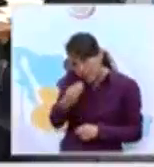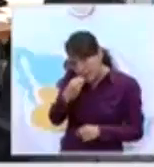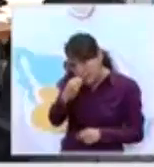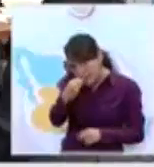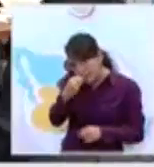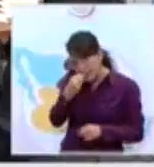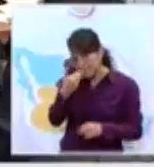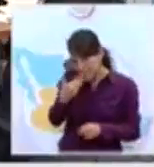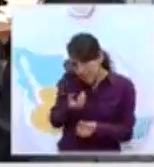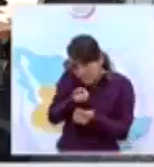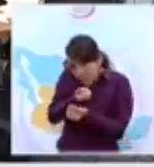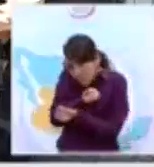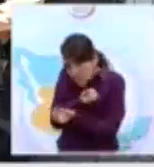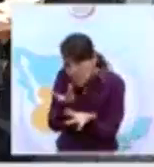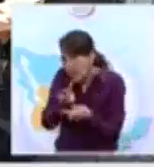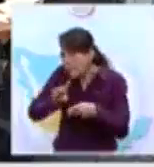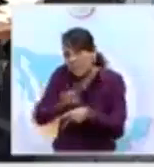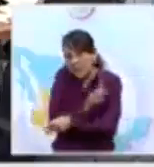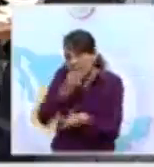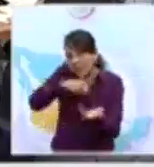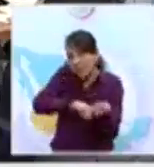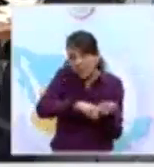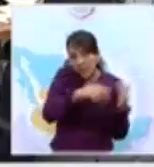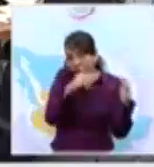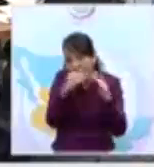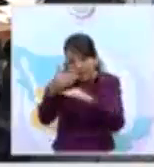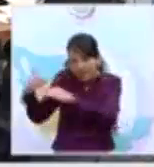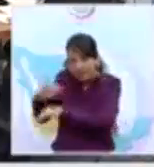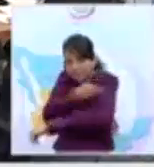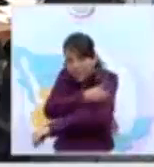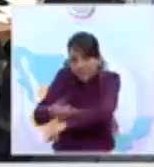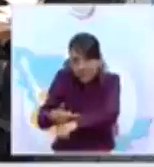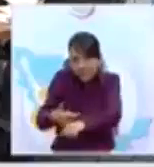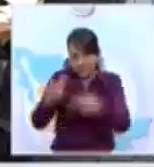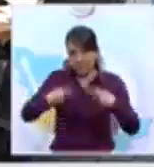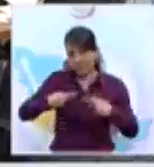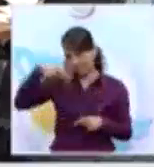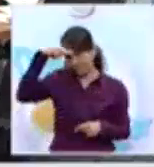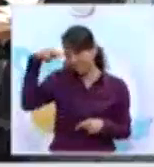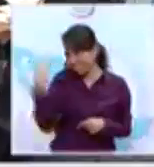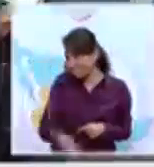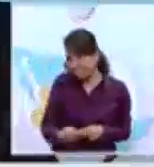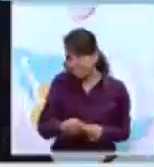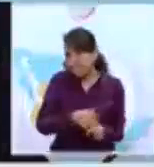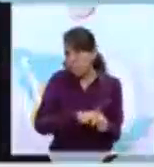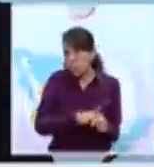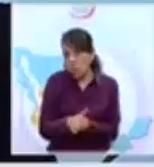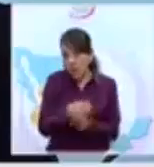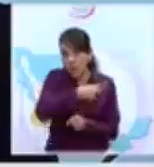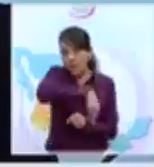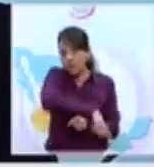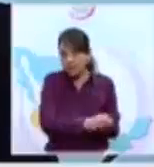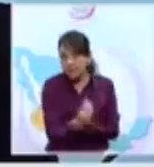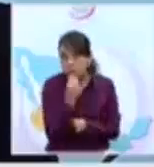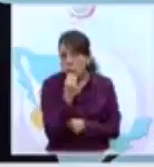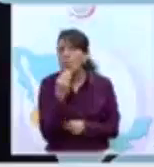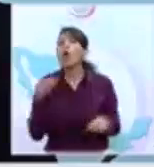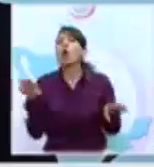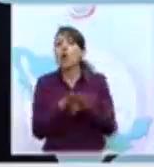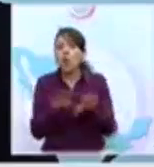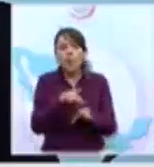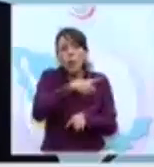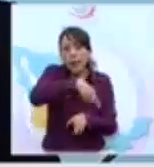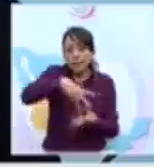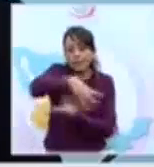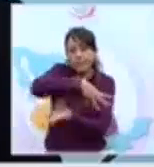mesa en cada uno de los hogares mexicanos, qué es a lo que tienen acceso, quién decide qué es lo que llega, de qué manera llega, es una